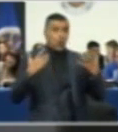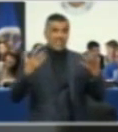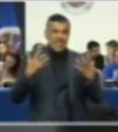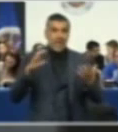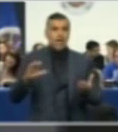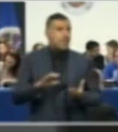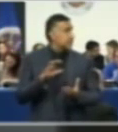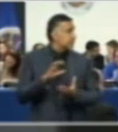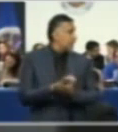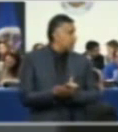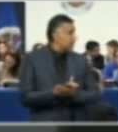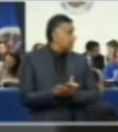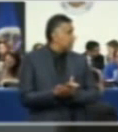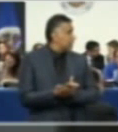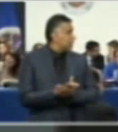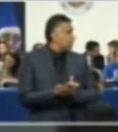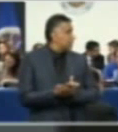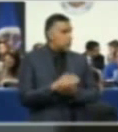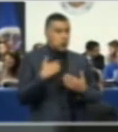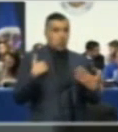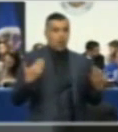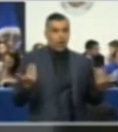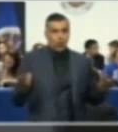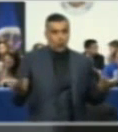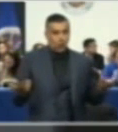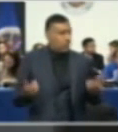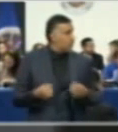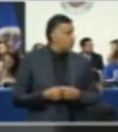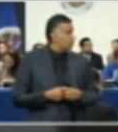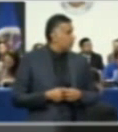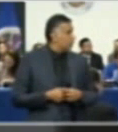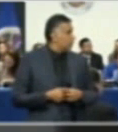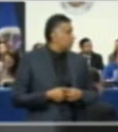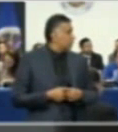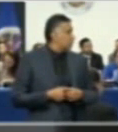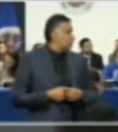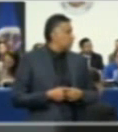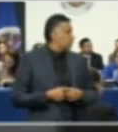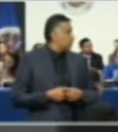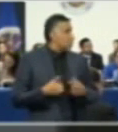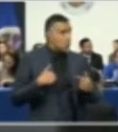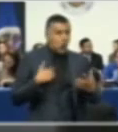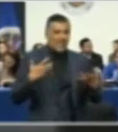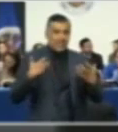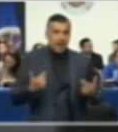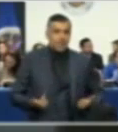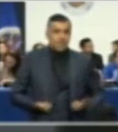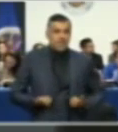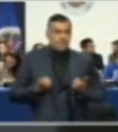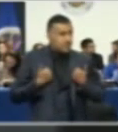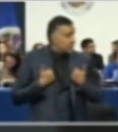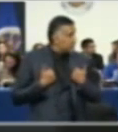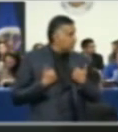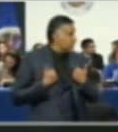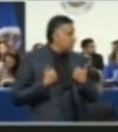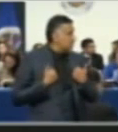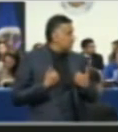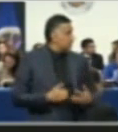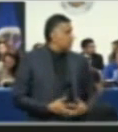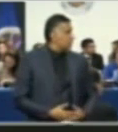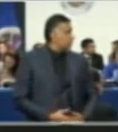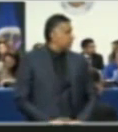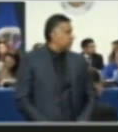Yo quisiera casarme, yo no puedo. Yo quisiera vivir, no me